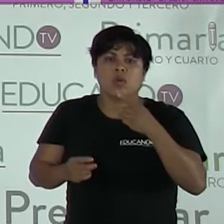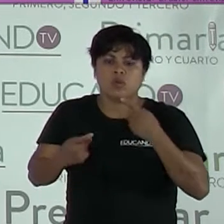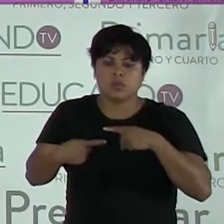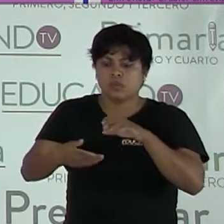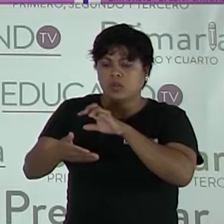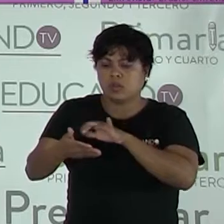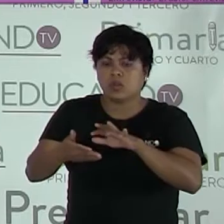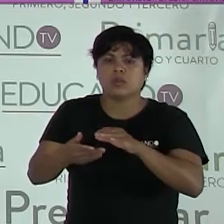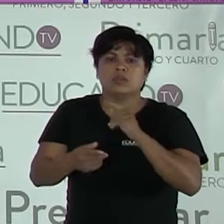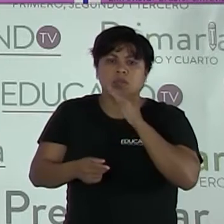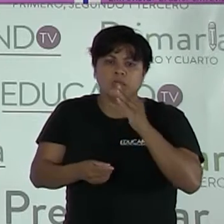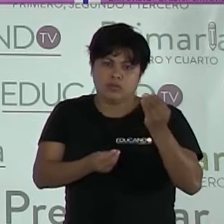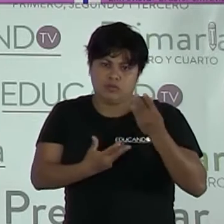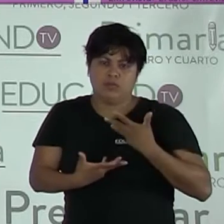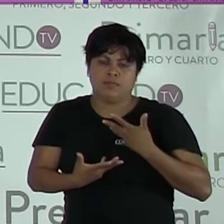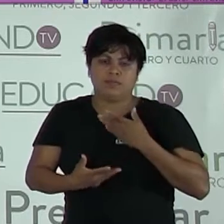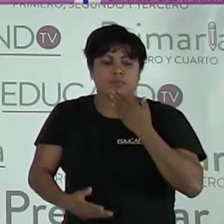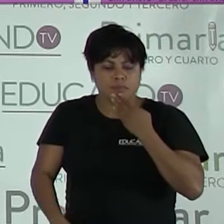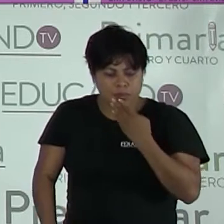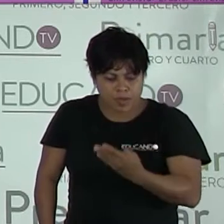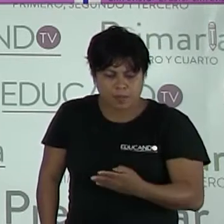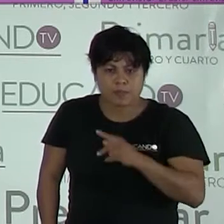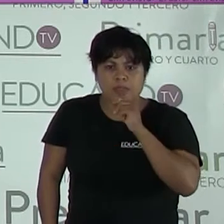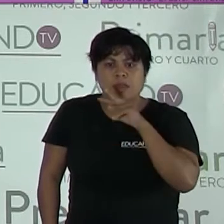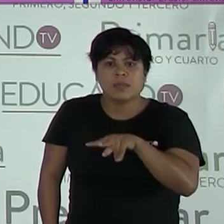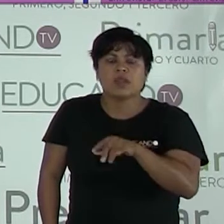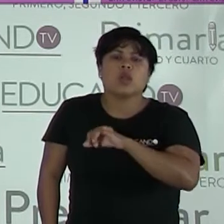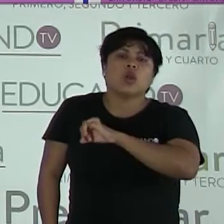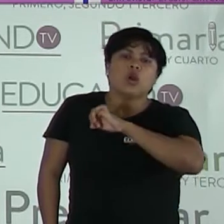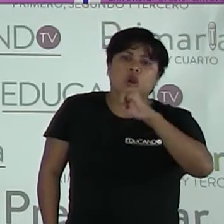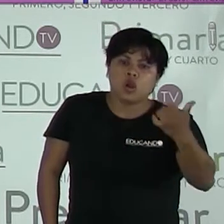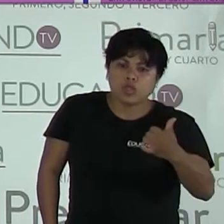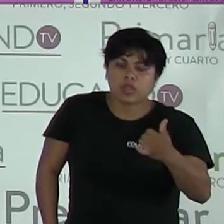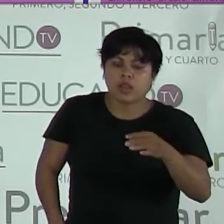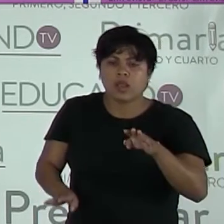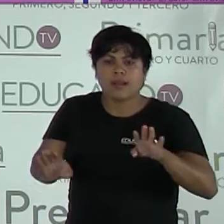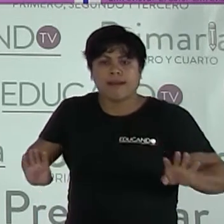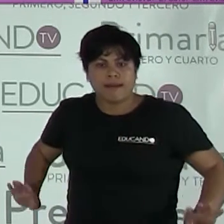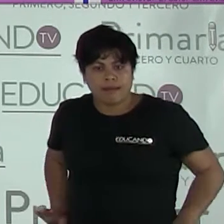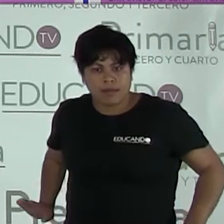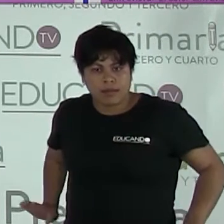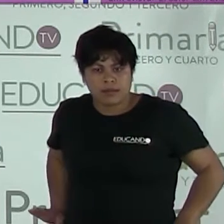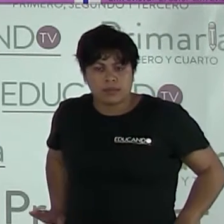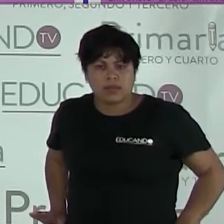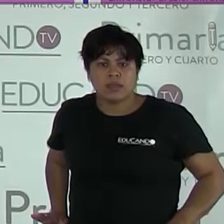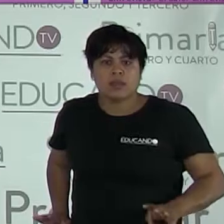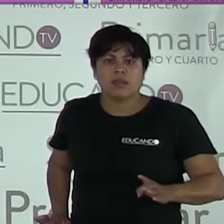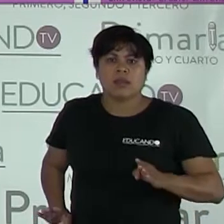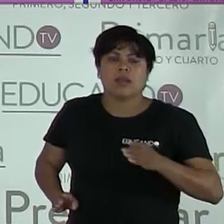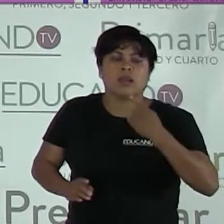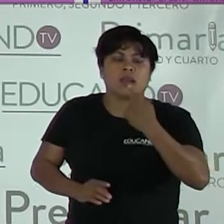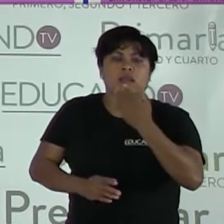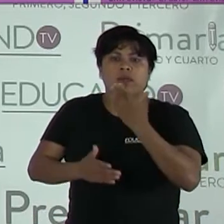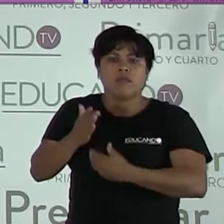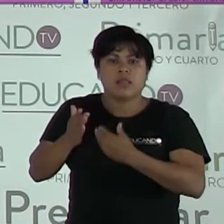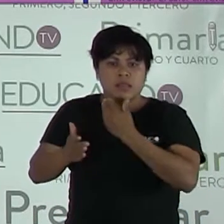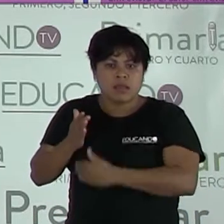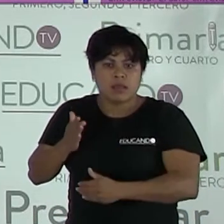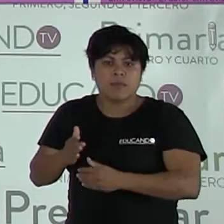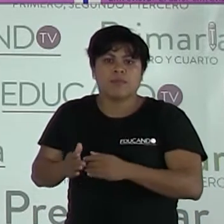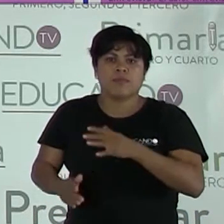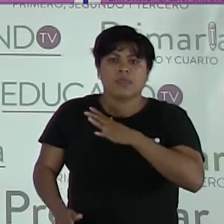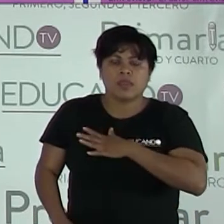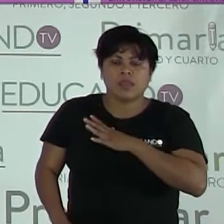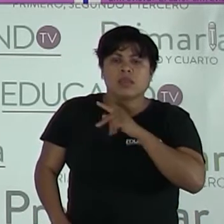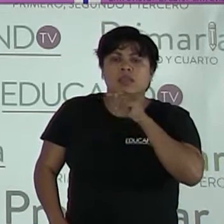la estemos leyendo. Muy bien, también otra parte o otra característica que manejan lo que son los textos